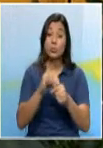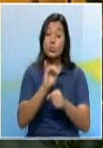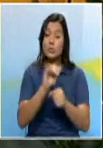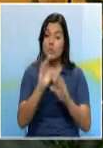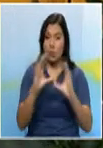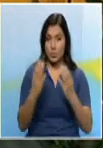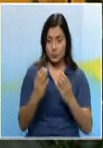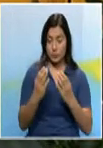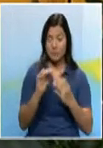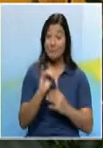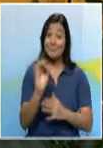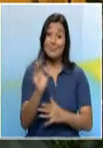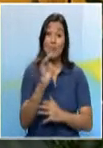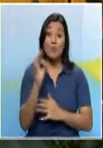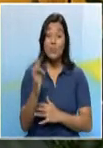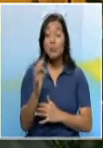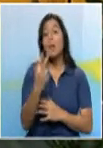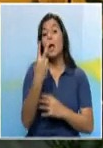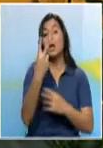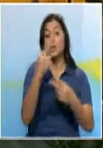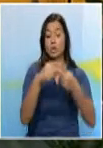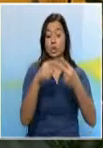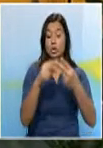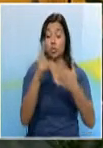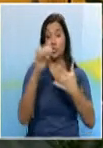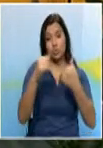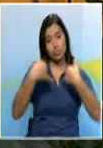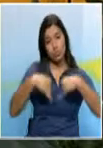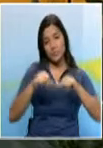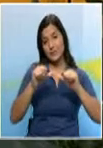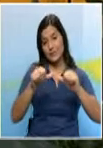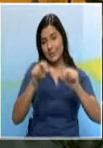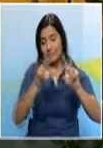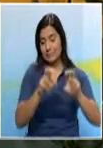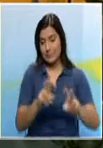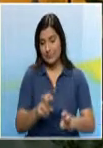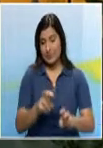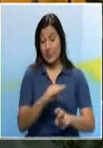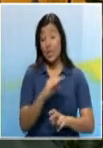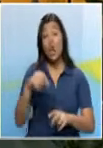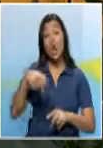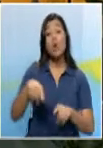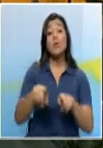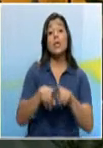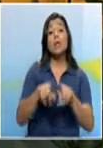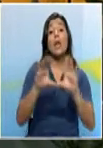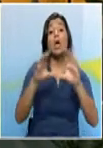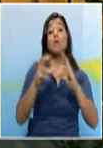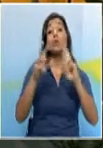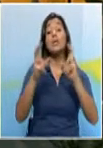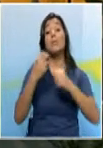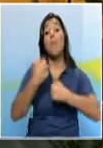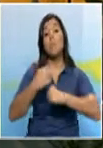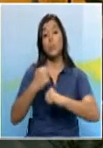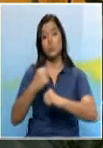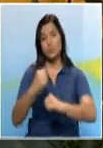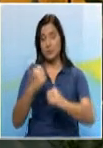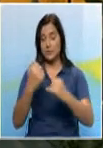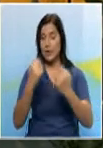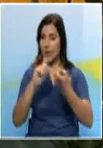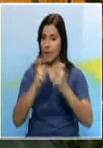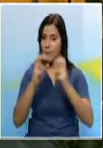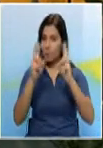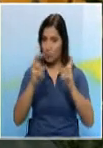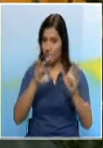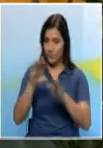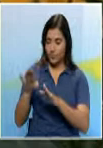comisión, de tal forma que las dos iniciativas continuarán bajo análisis de este foro. Y hoy también la Comisión de Asuntos Municipales, ya pasando a otro tema, dictaminó